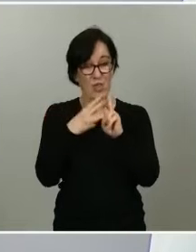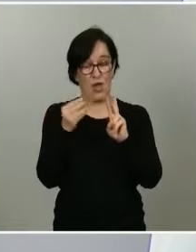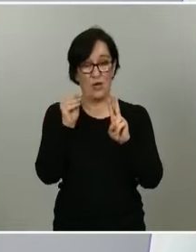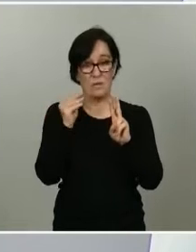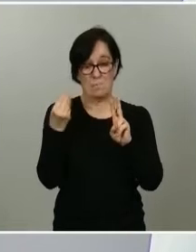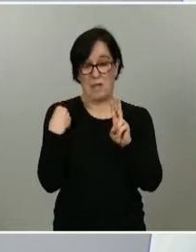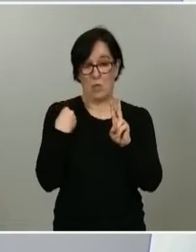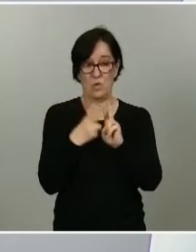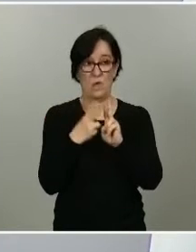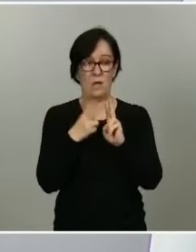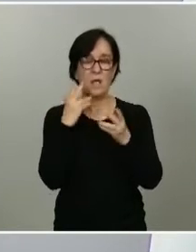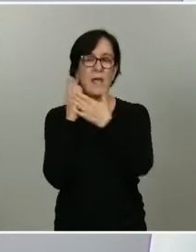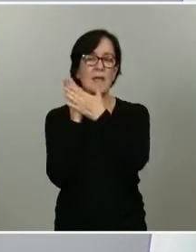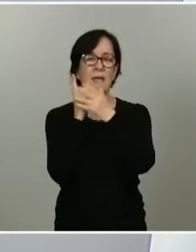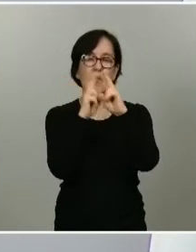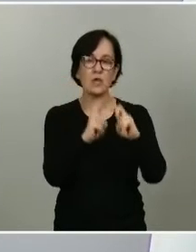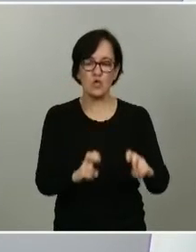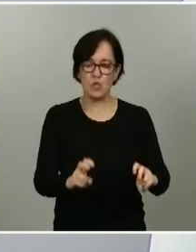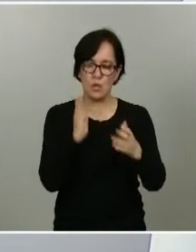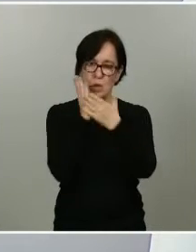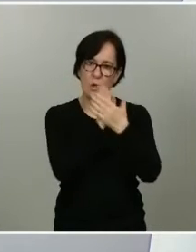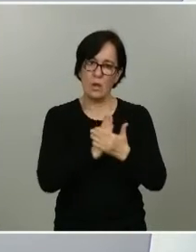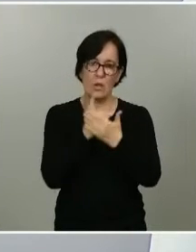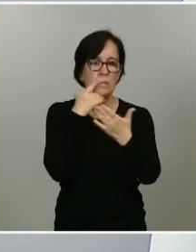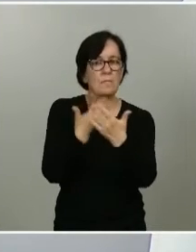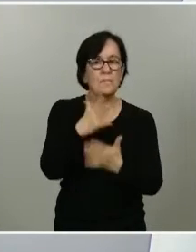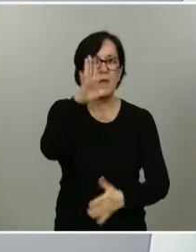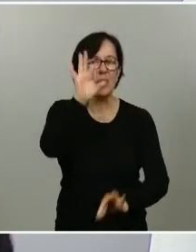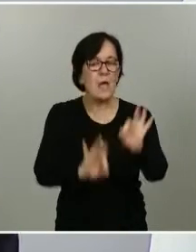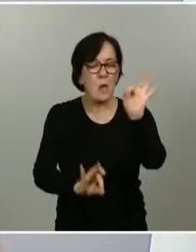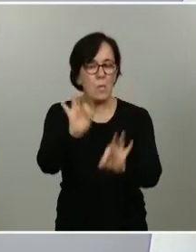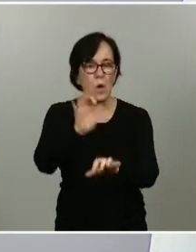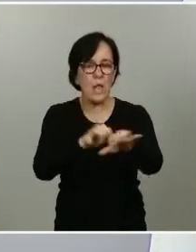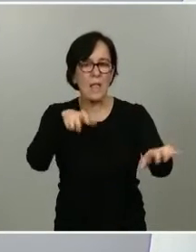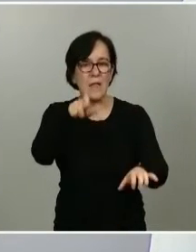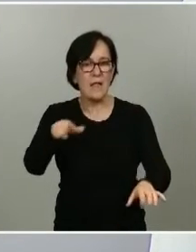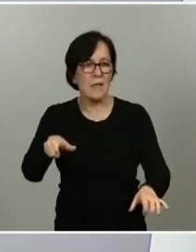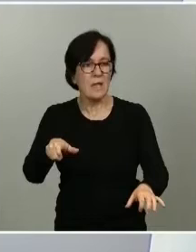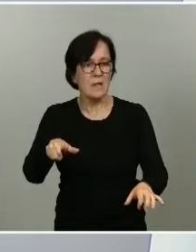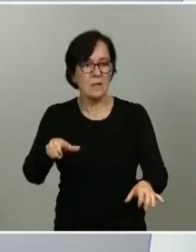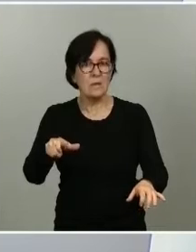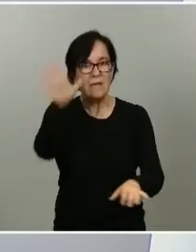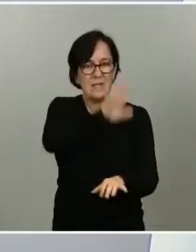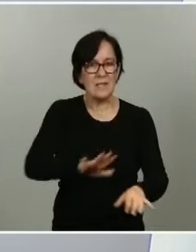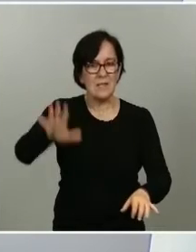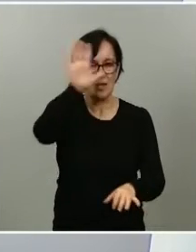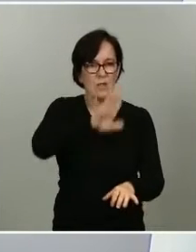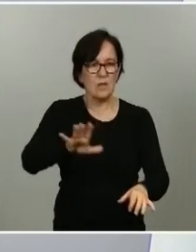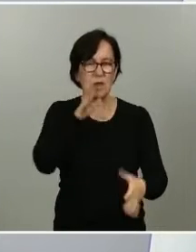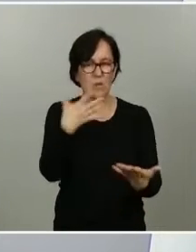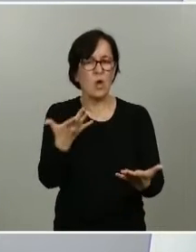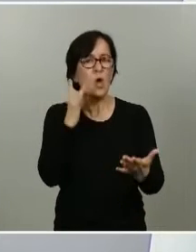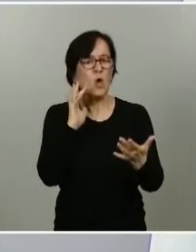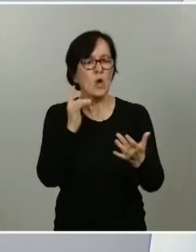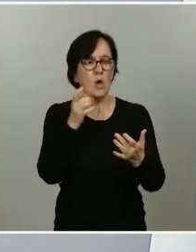el estudio lo que hace es constatar que un 5 por ciento de la población española a nivel nacional ha tenido algún tipo de contacto con los pies o